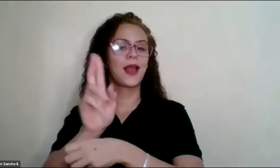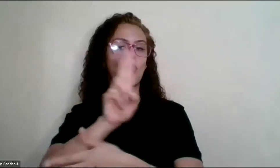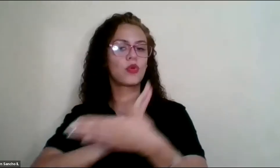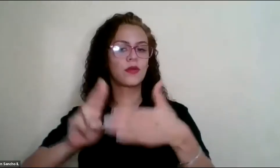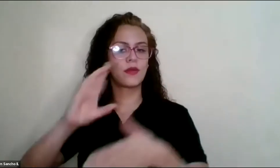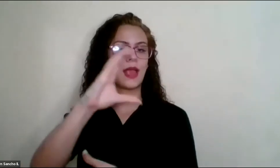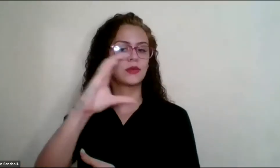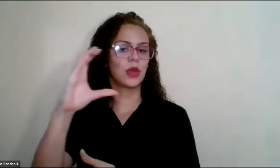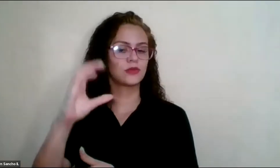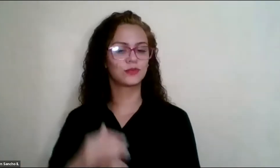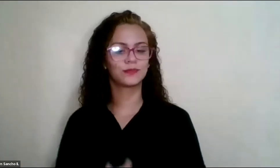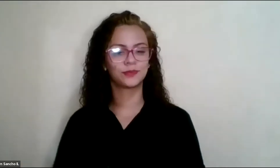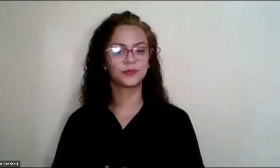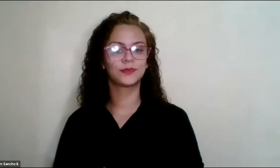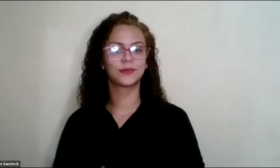Castro Carazo.